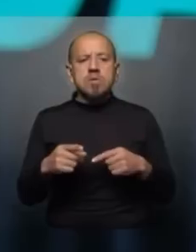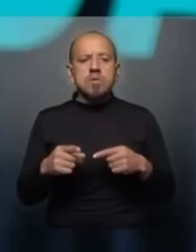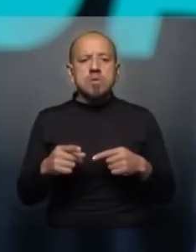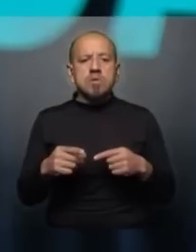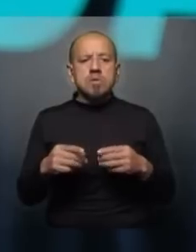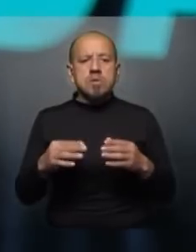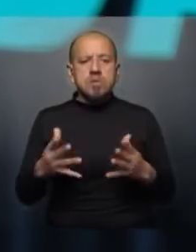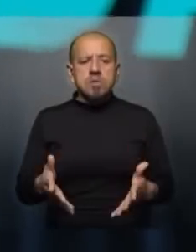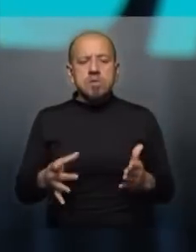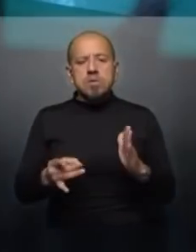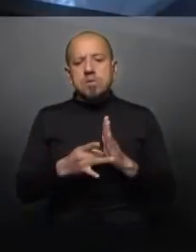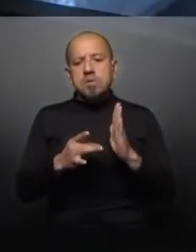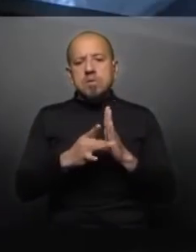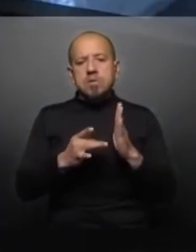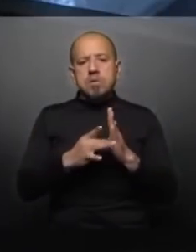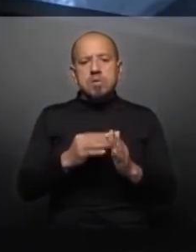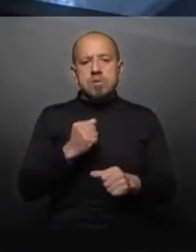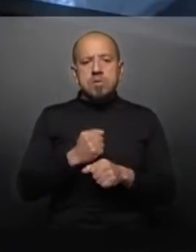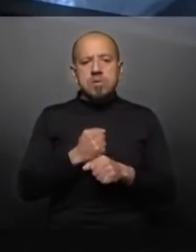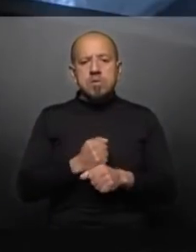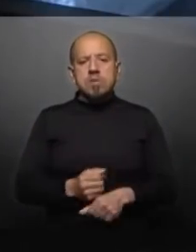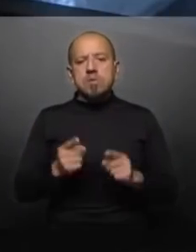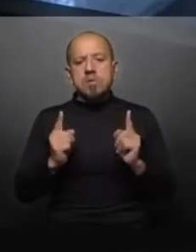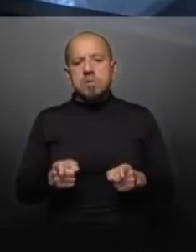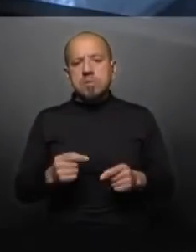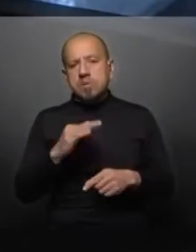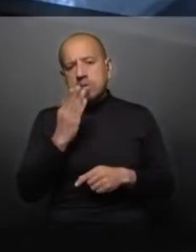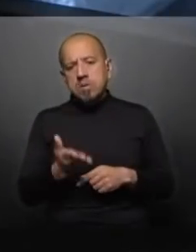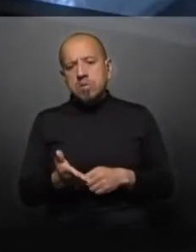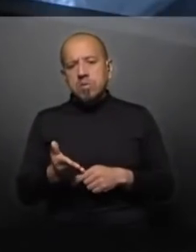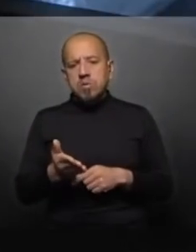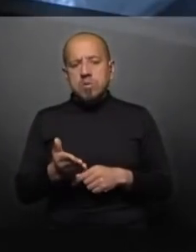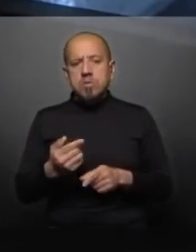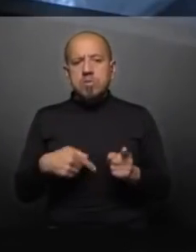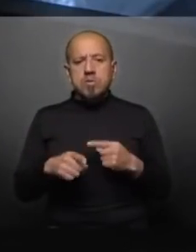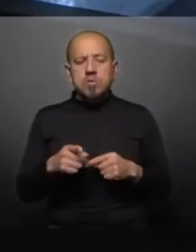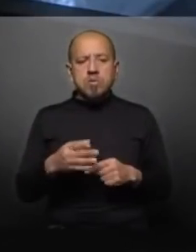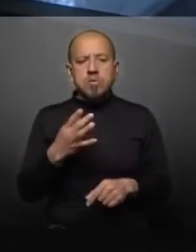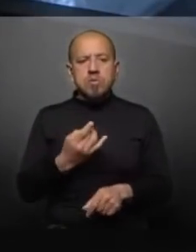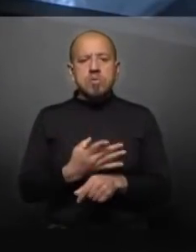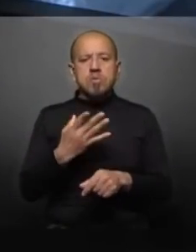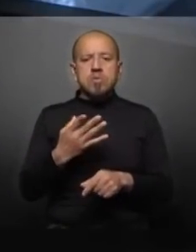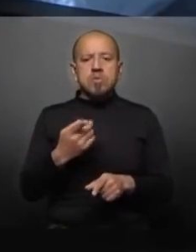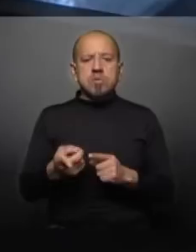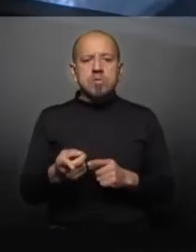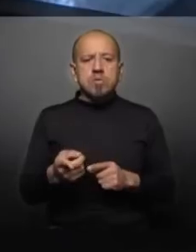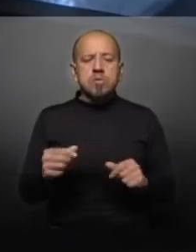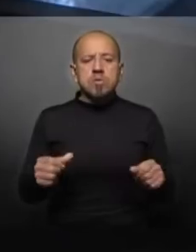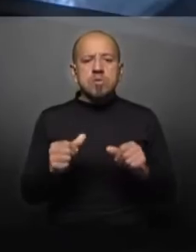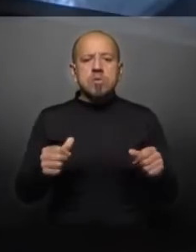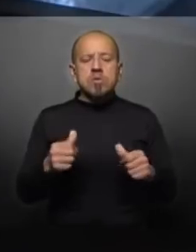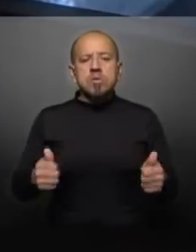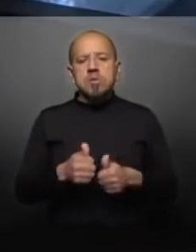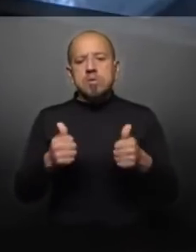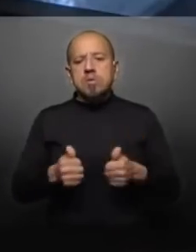vinculados a la calidad del trabajo y también a la actitud este de Los profesionales cuando desarrollan su actividad